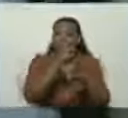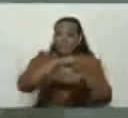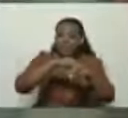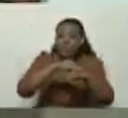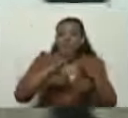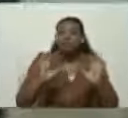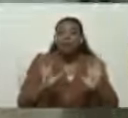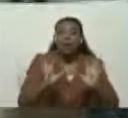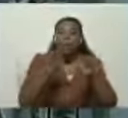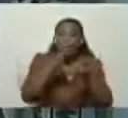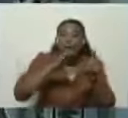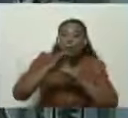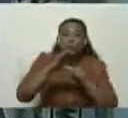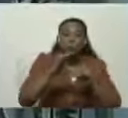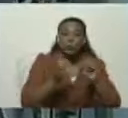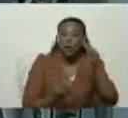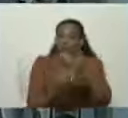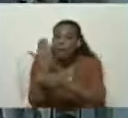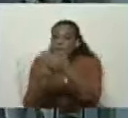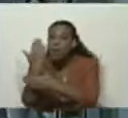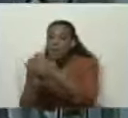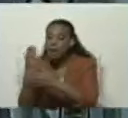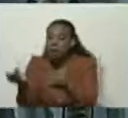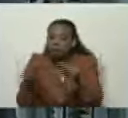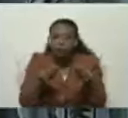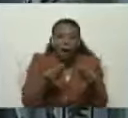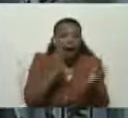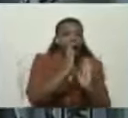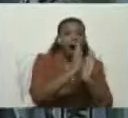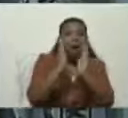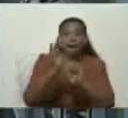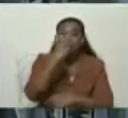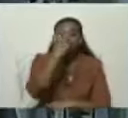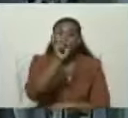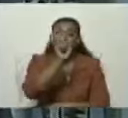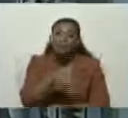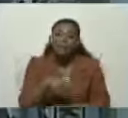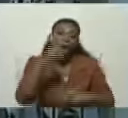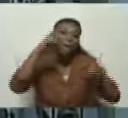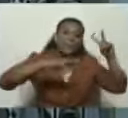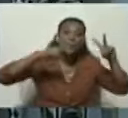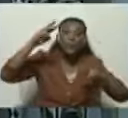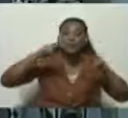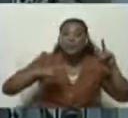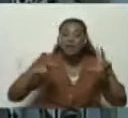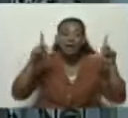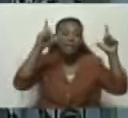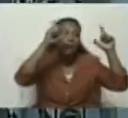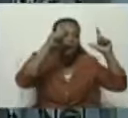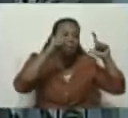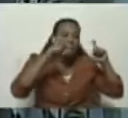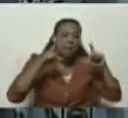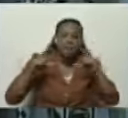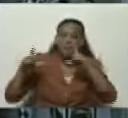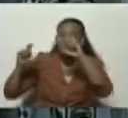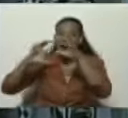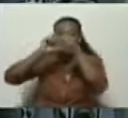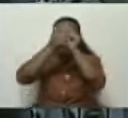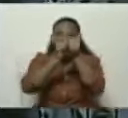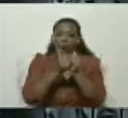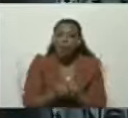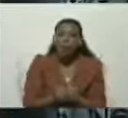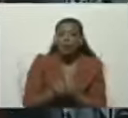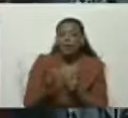Popular para la Cultura, y que podamos visitar la exposición de fotografías de la obra